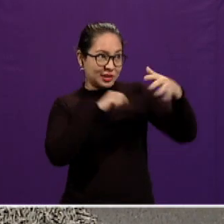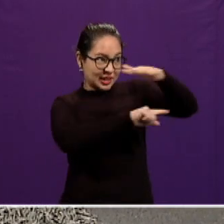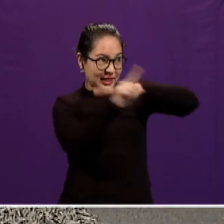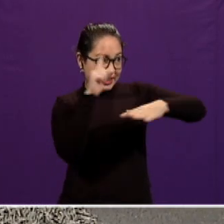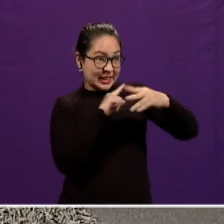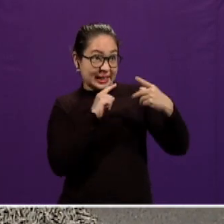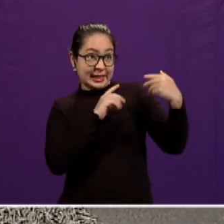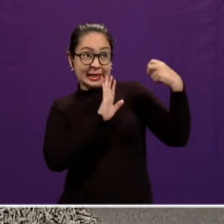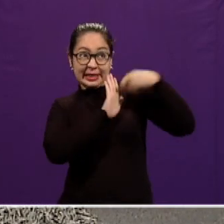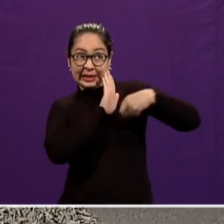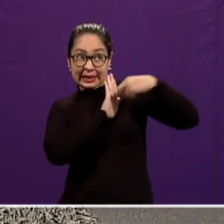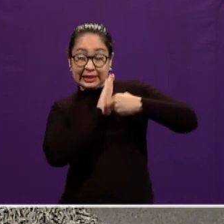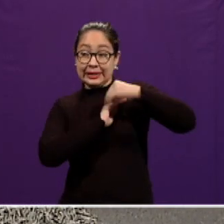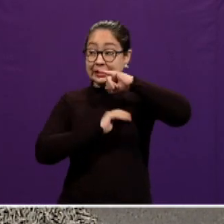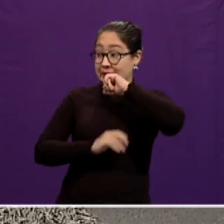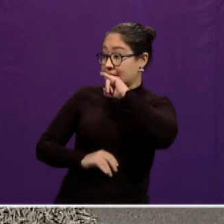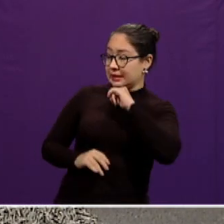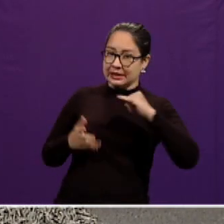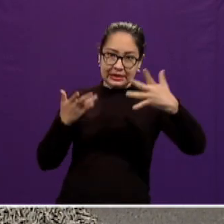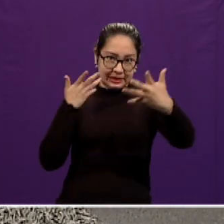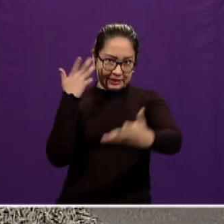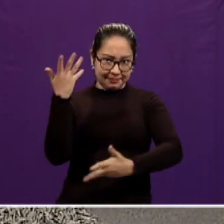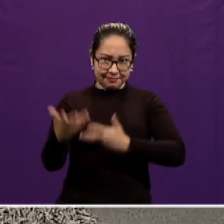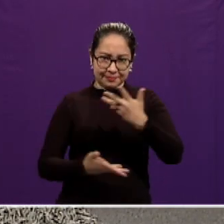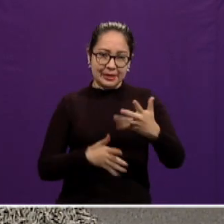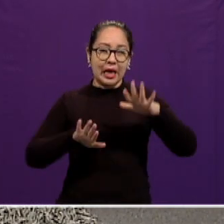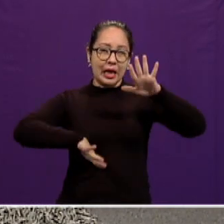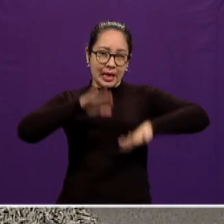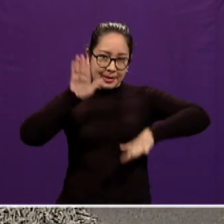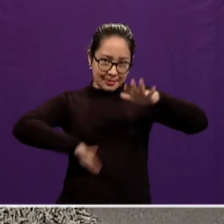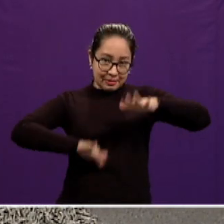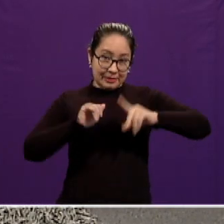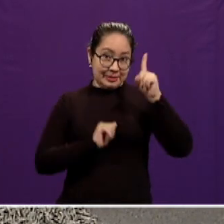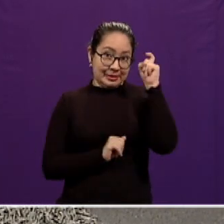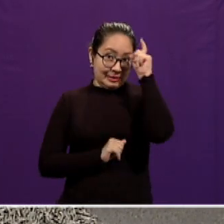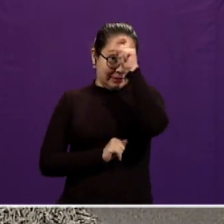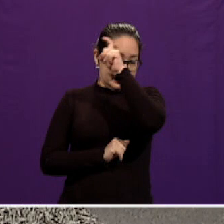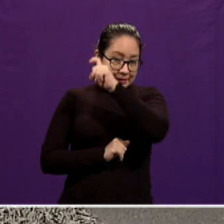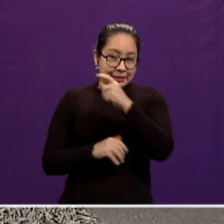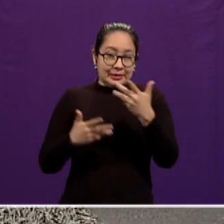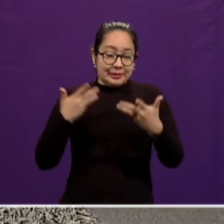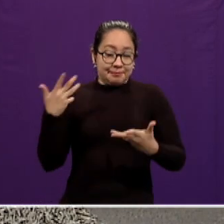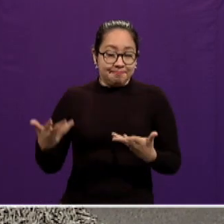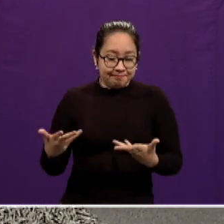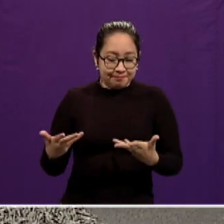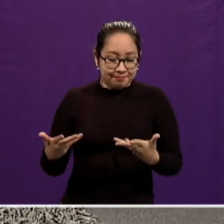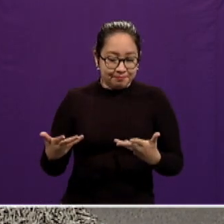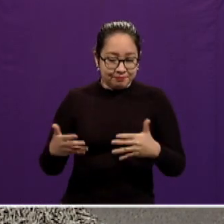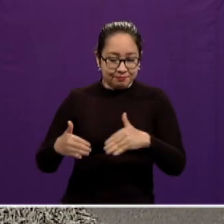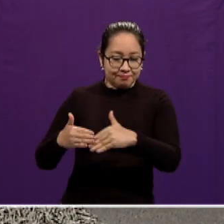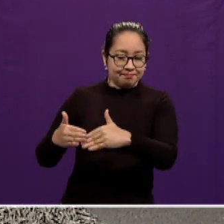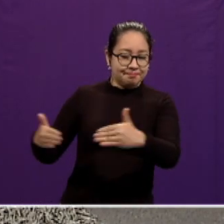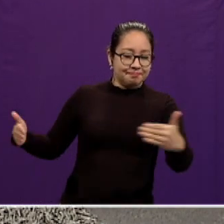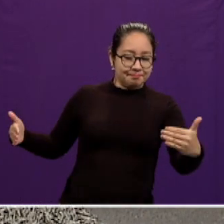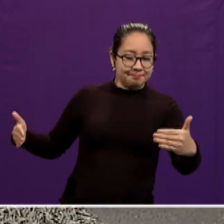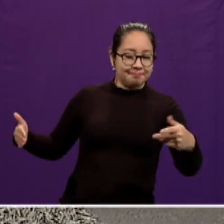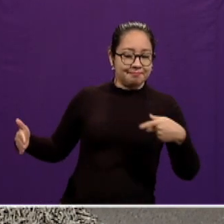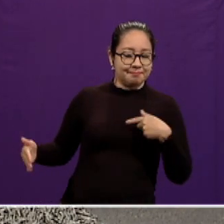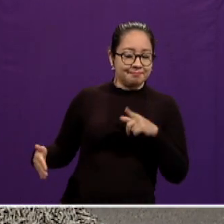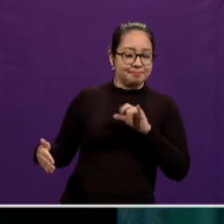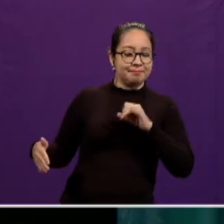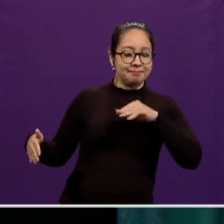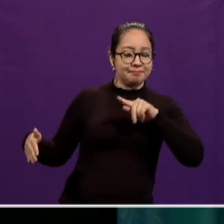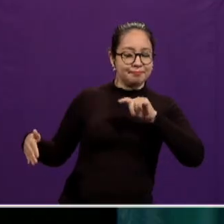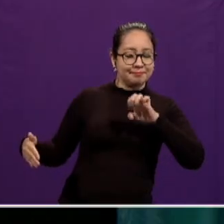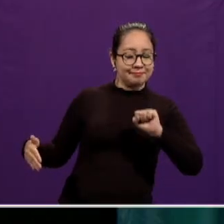estímulos positivos a decir que sí a todo, ¿no? Entonces es difícil porque de entrada los límites son mis reglas internas. Mis